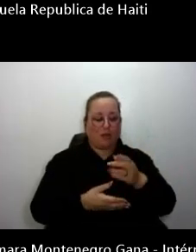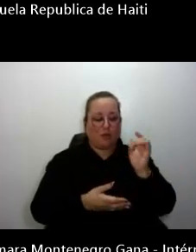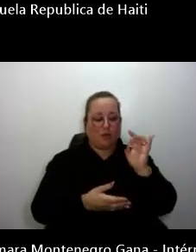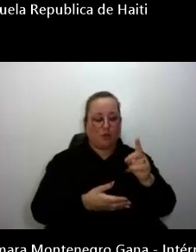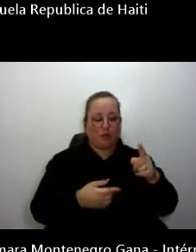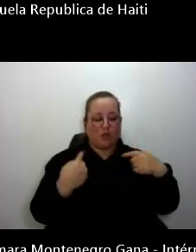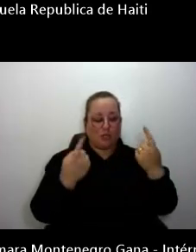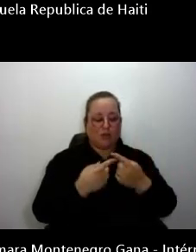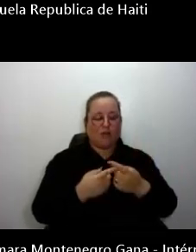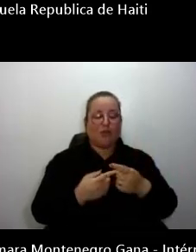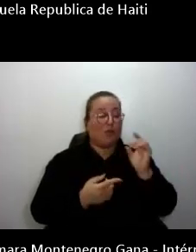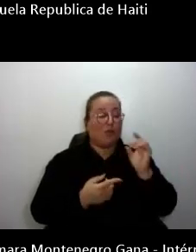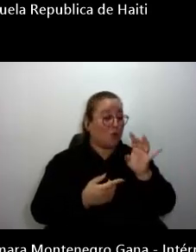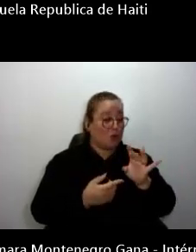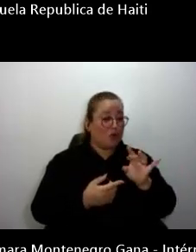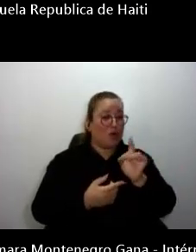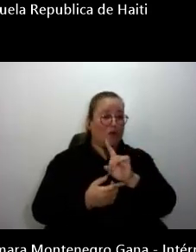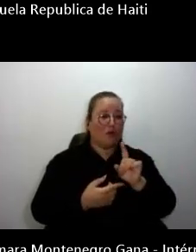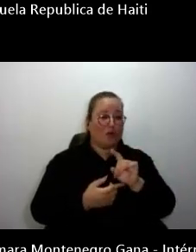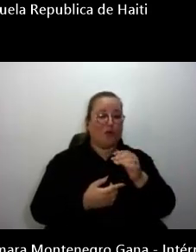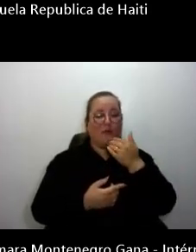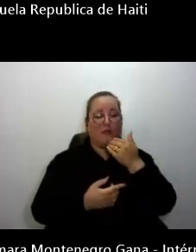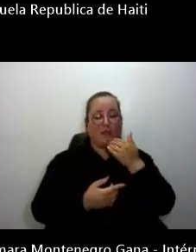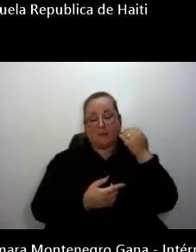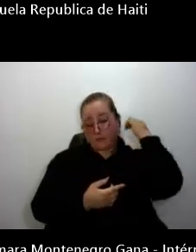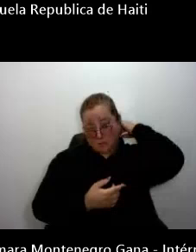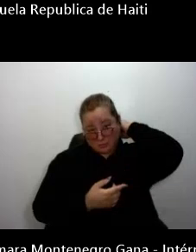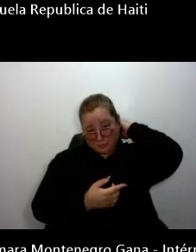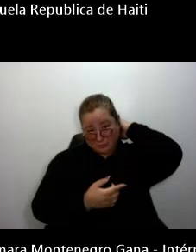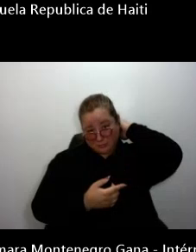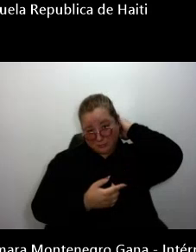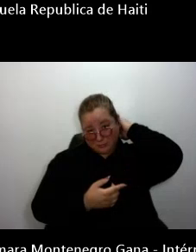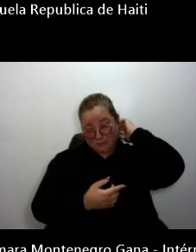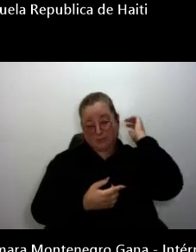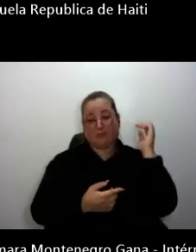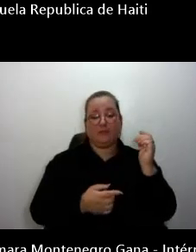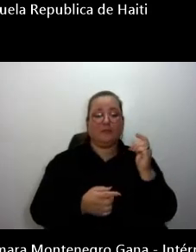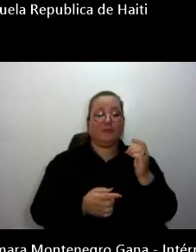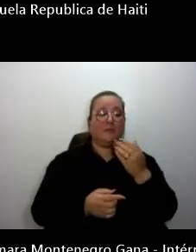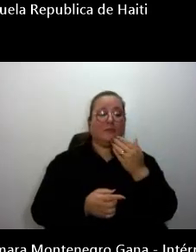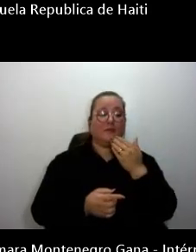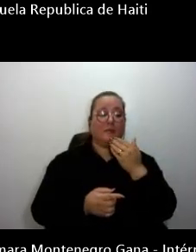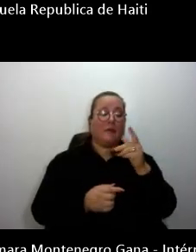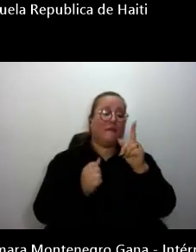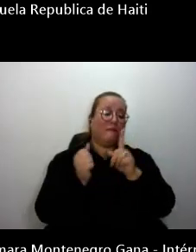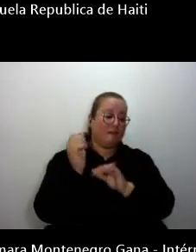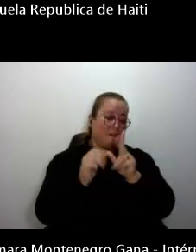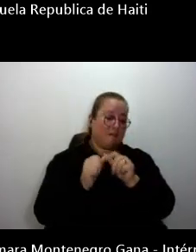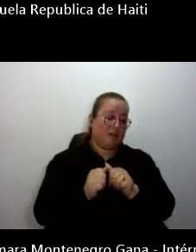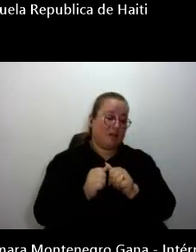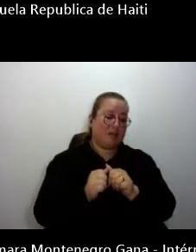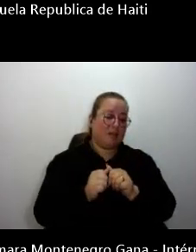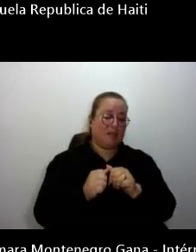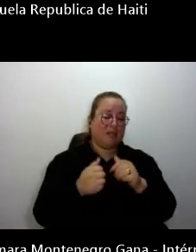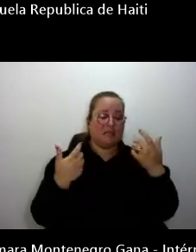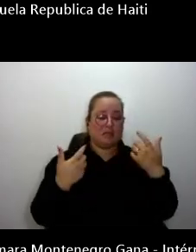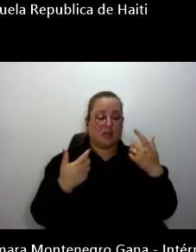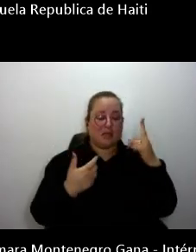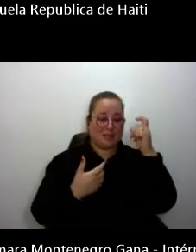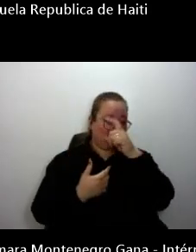como establecimiento, dentro de la interna, con los colaboradores y colaboradoras, sino también con la familia. Es súper